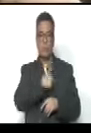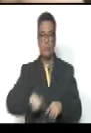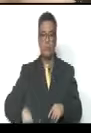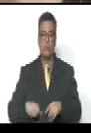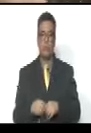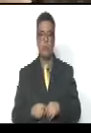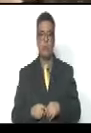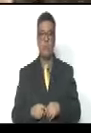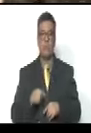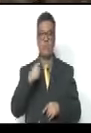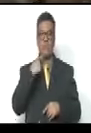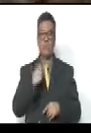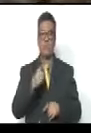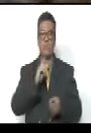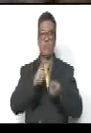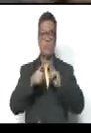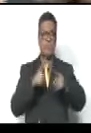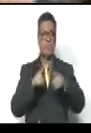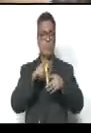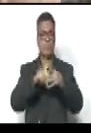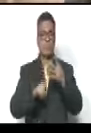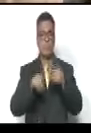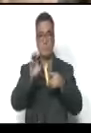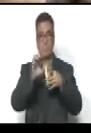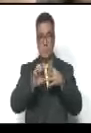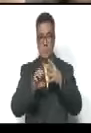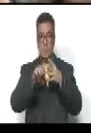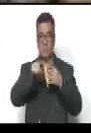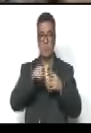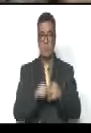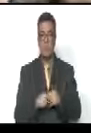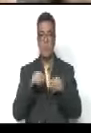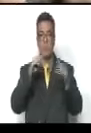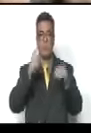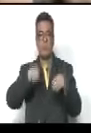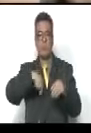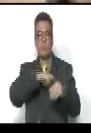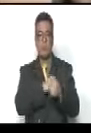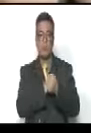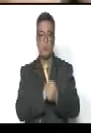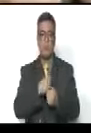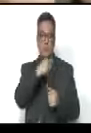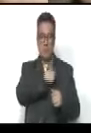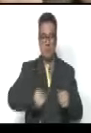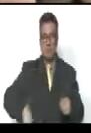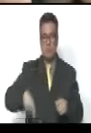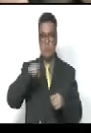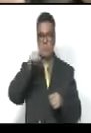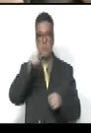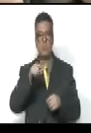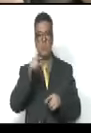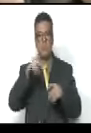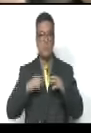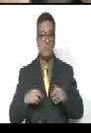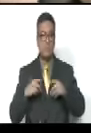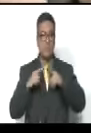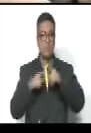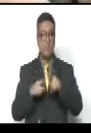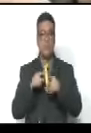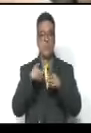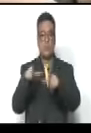presidente, mencionar algunos aspectos elementales que habló nuestro querido presidente Nicolás Maduro en este espacio